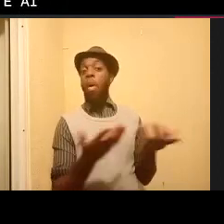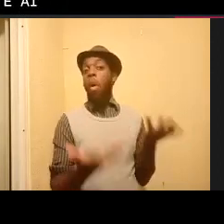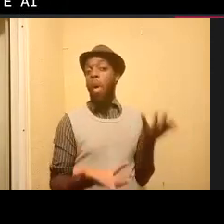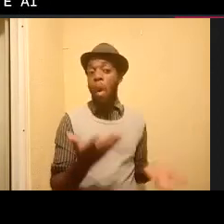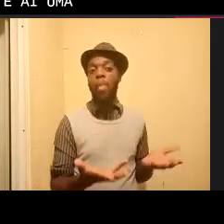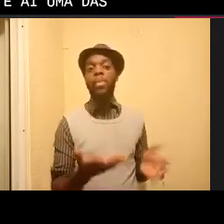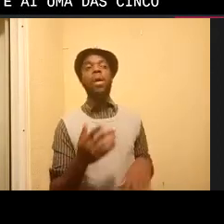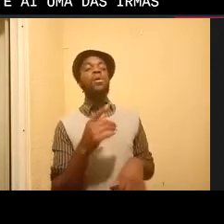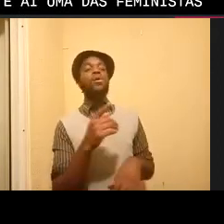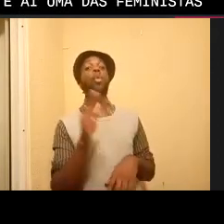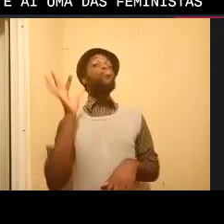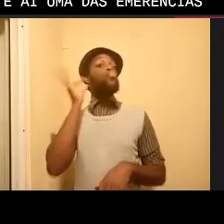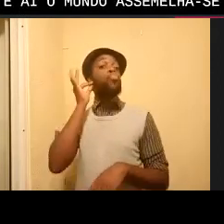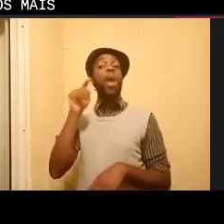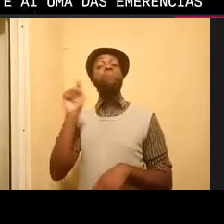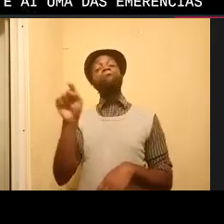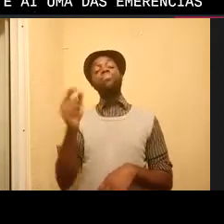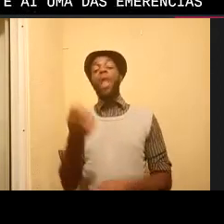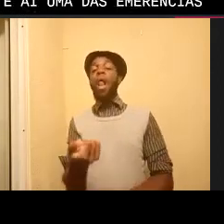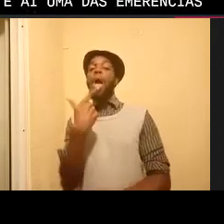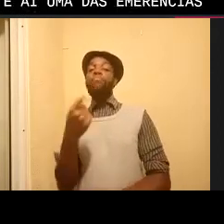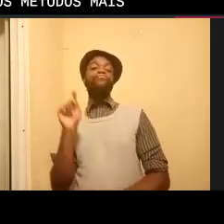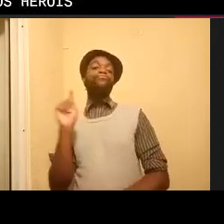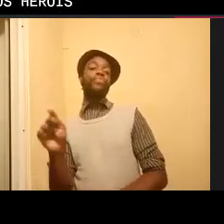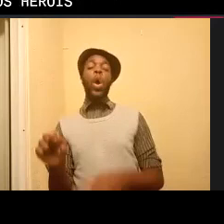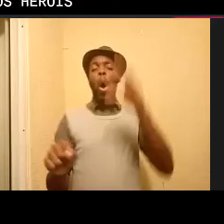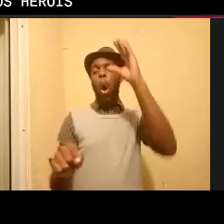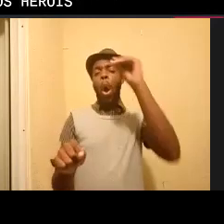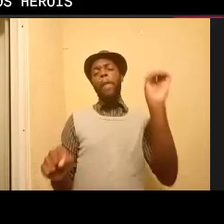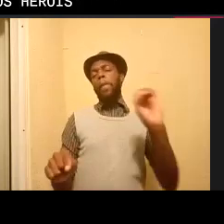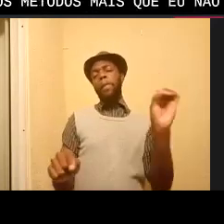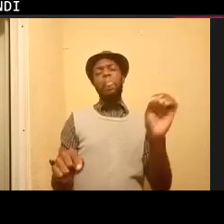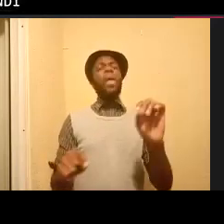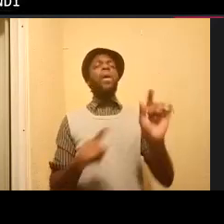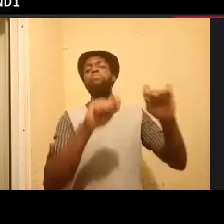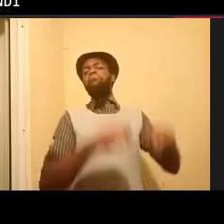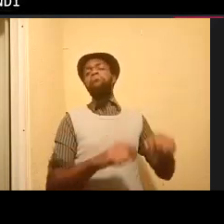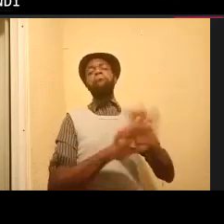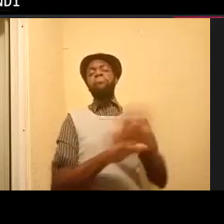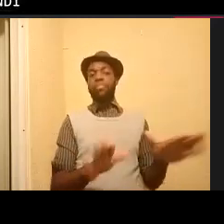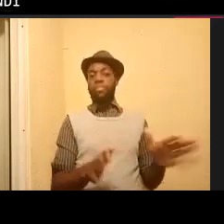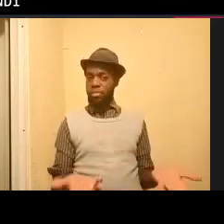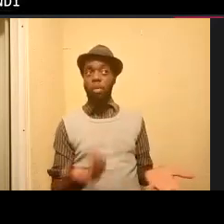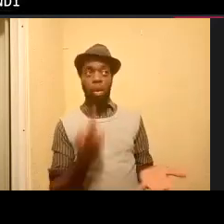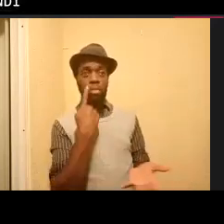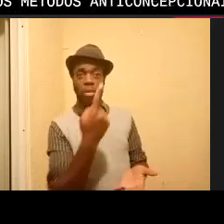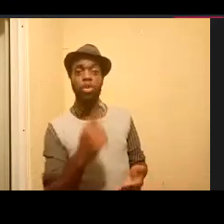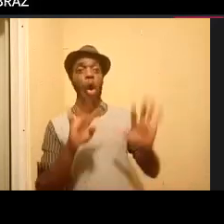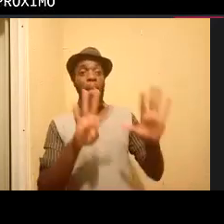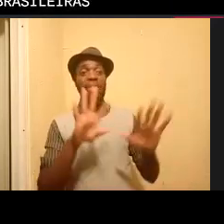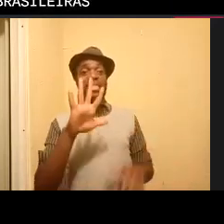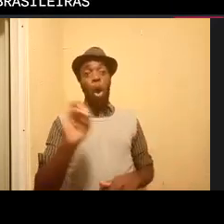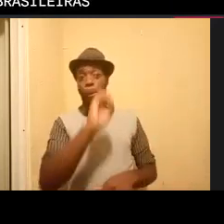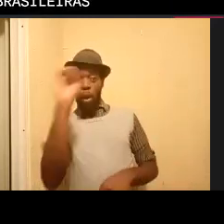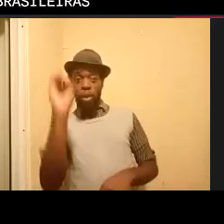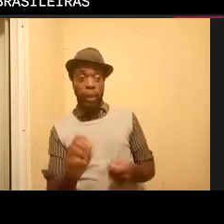los métodos anticonceptivos. Yo creo que el 95% de los métodos anticonceptivos son para las mujeres. Entonces,